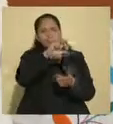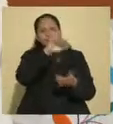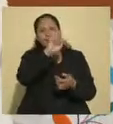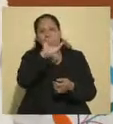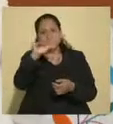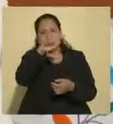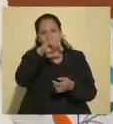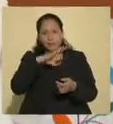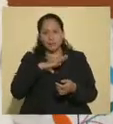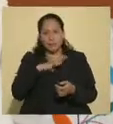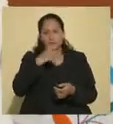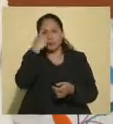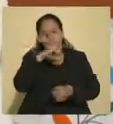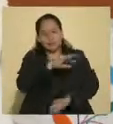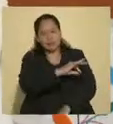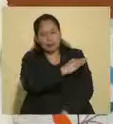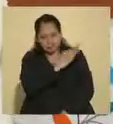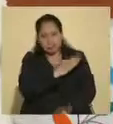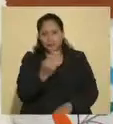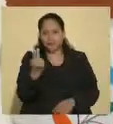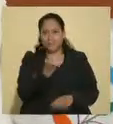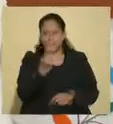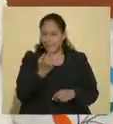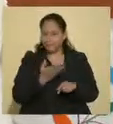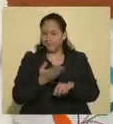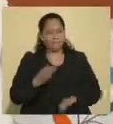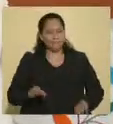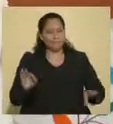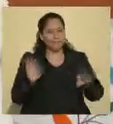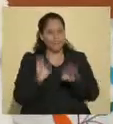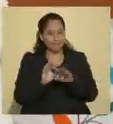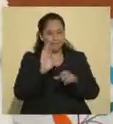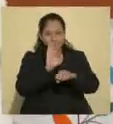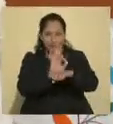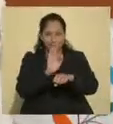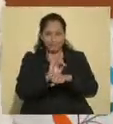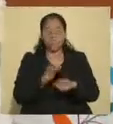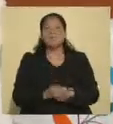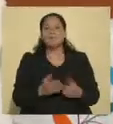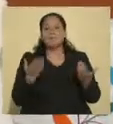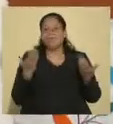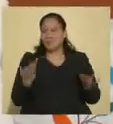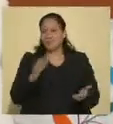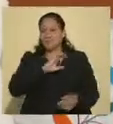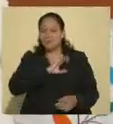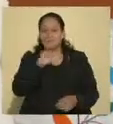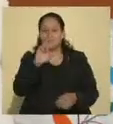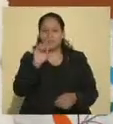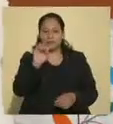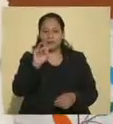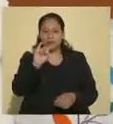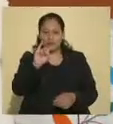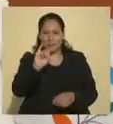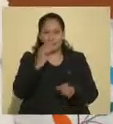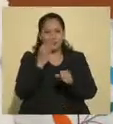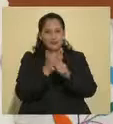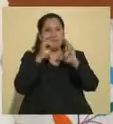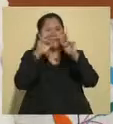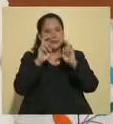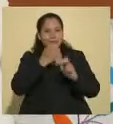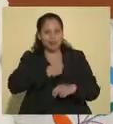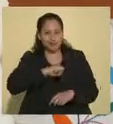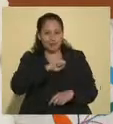salud de la ciudad para que les apliquen esta importante defensa. Pues ahora sí, mi queridísima Rosy, hablando de